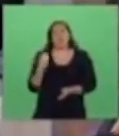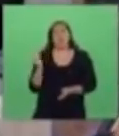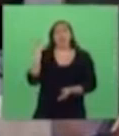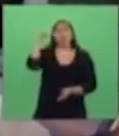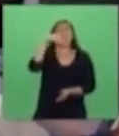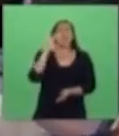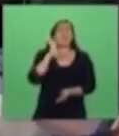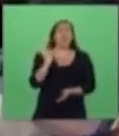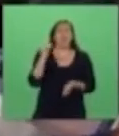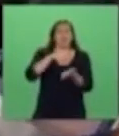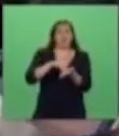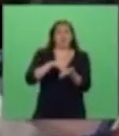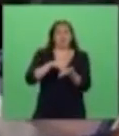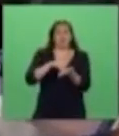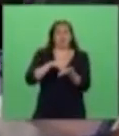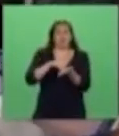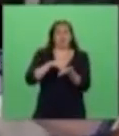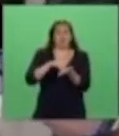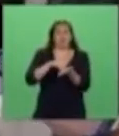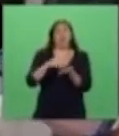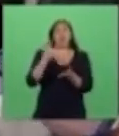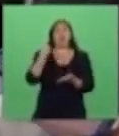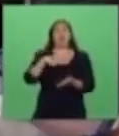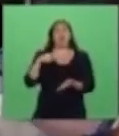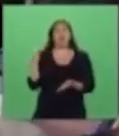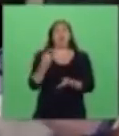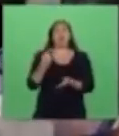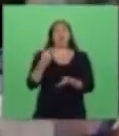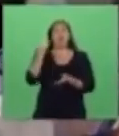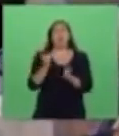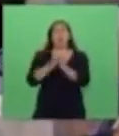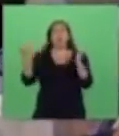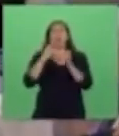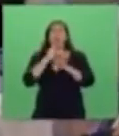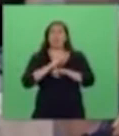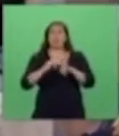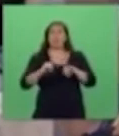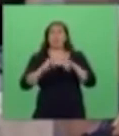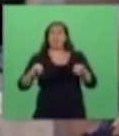cuando a algunos le fallan los fierros mediáticos,